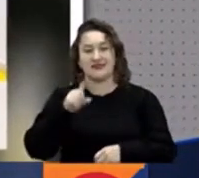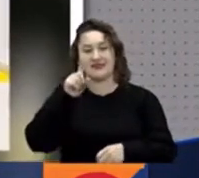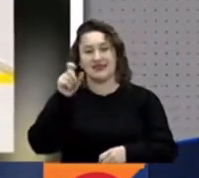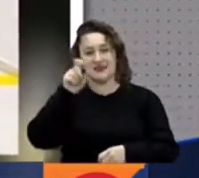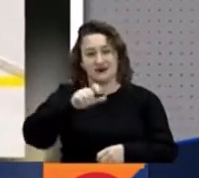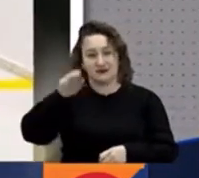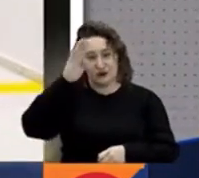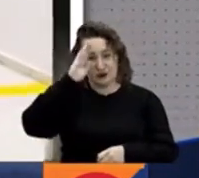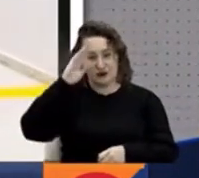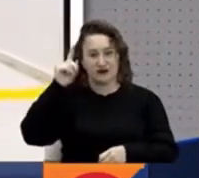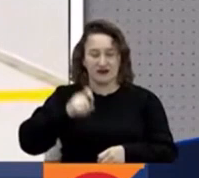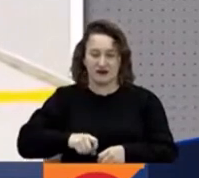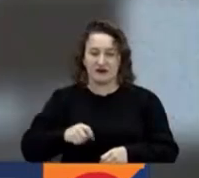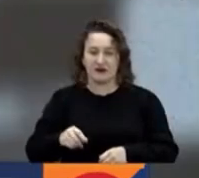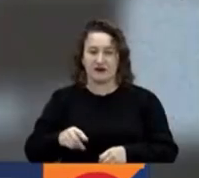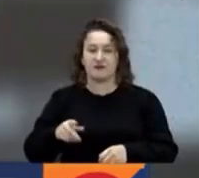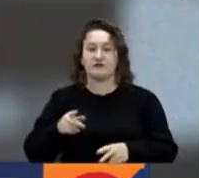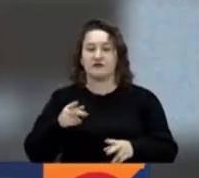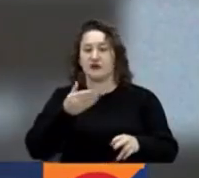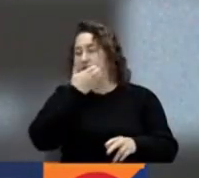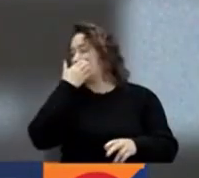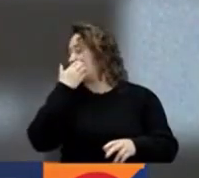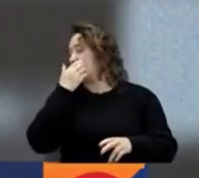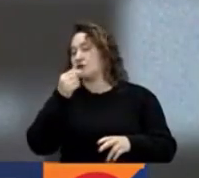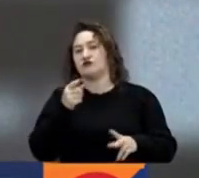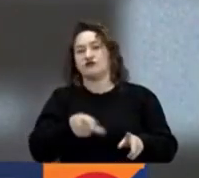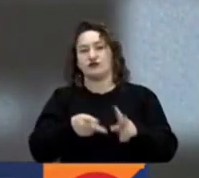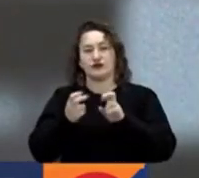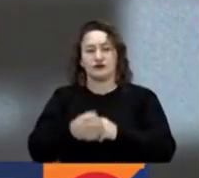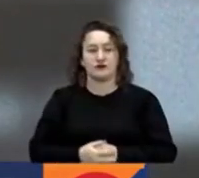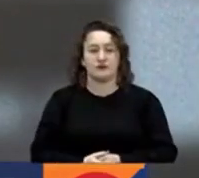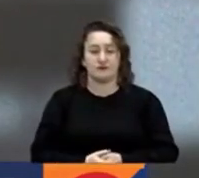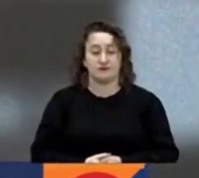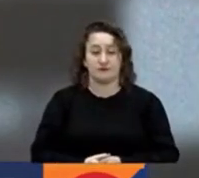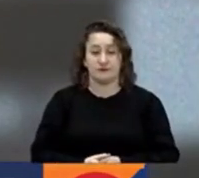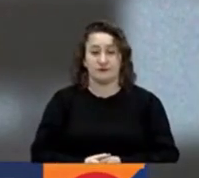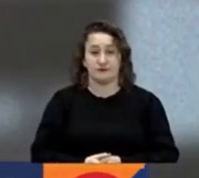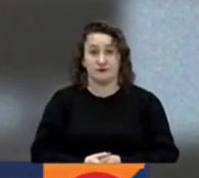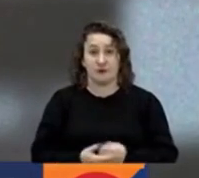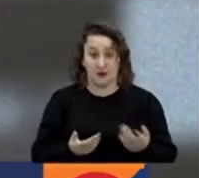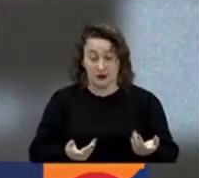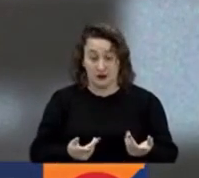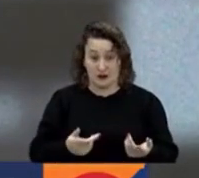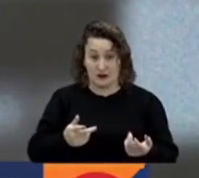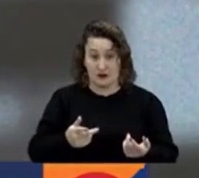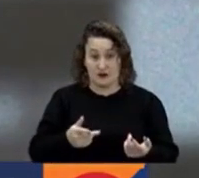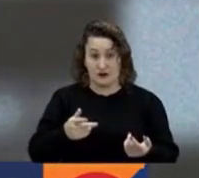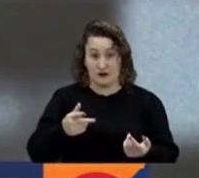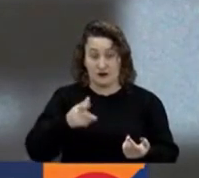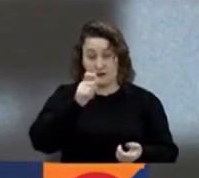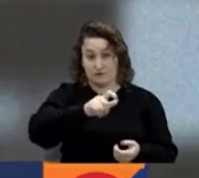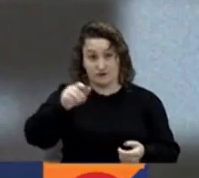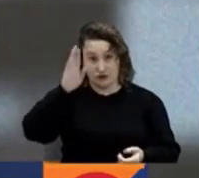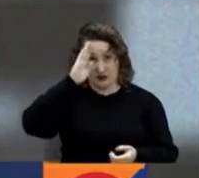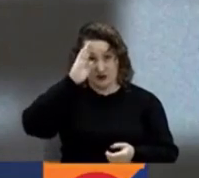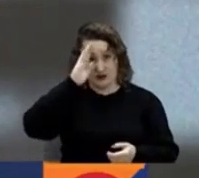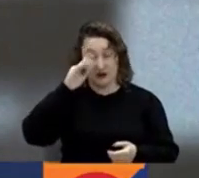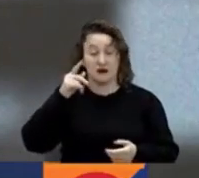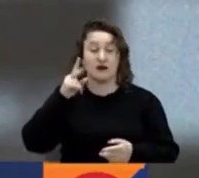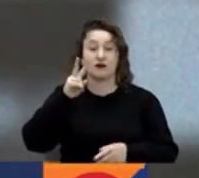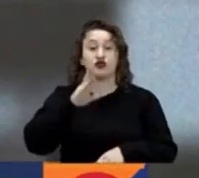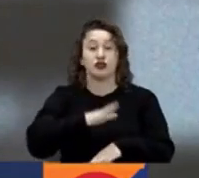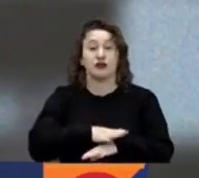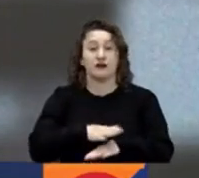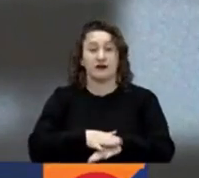deberán responder por secuestro extorsivo. La audiencia de medida de aseguramiento contra los uniformados está programada para las 2 de la